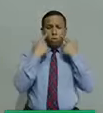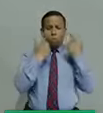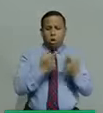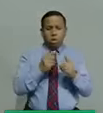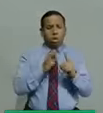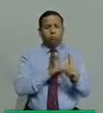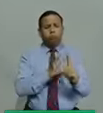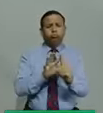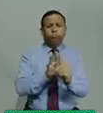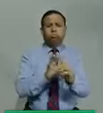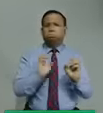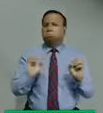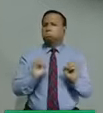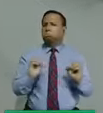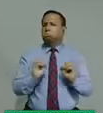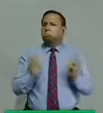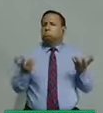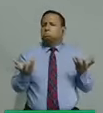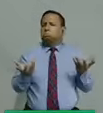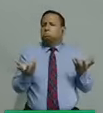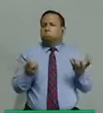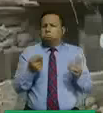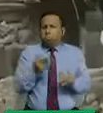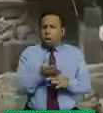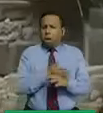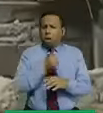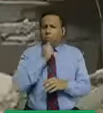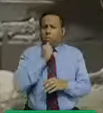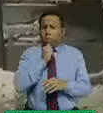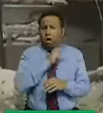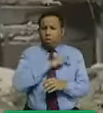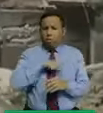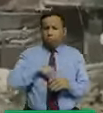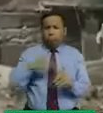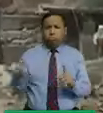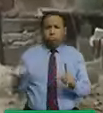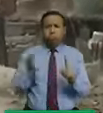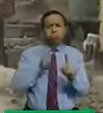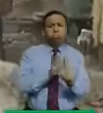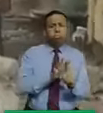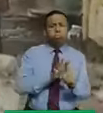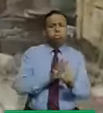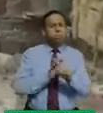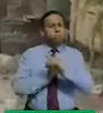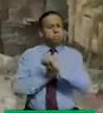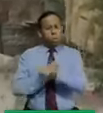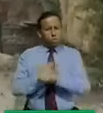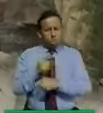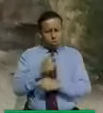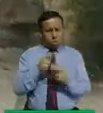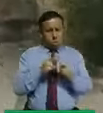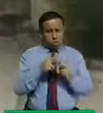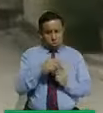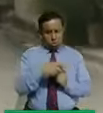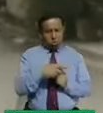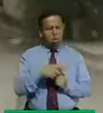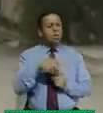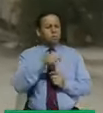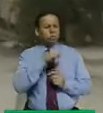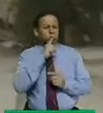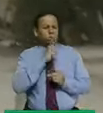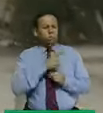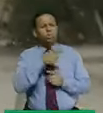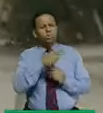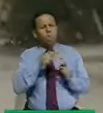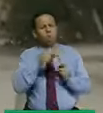él dio alguna exposición, si es que tenía seguridad privada. ¿Era conocido, Cam? Sí, sí, era conocido. Le gustaba colaborar con la gente